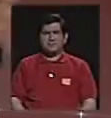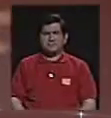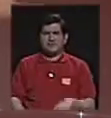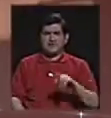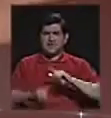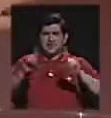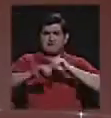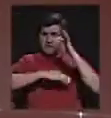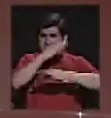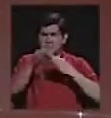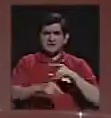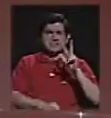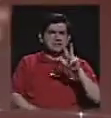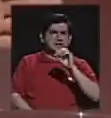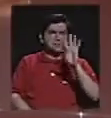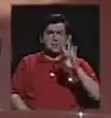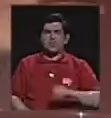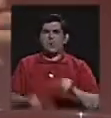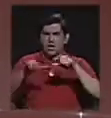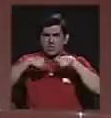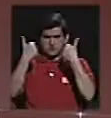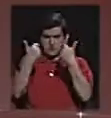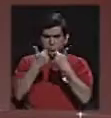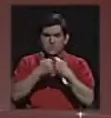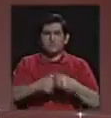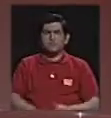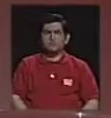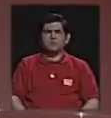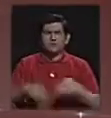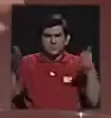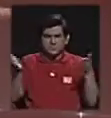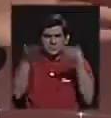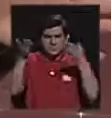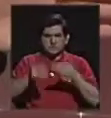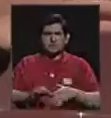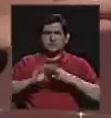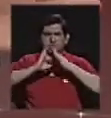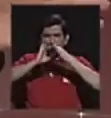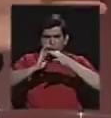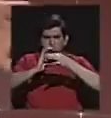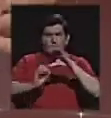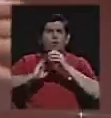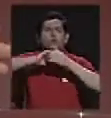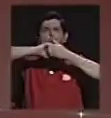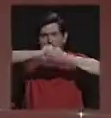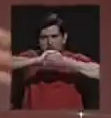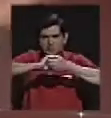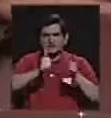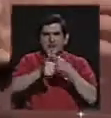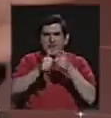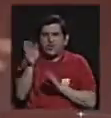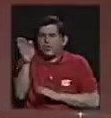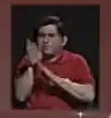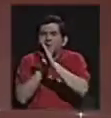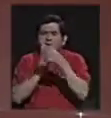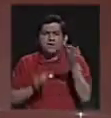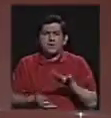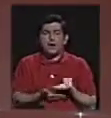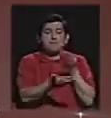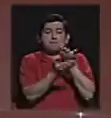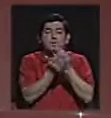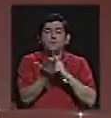de diverso tipo, hay 3, 4 plataformas impulsando coaliciones y alianzas, lo primero que entran a desarrollar son las